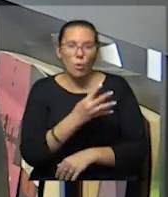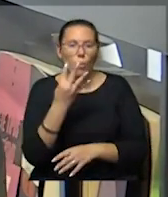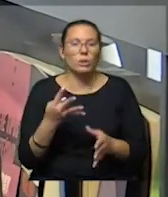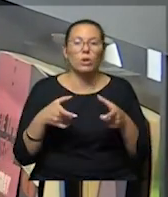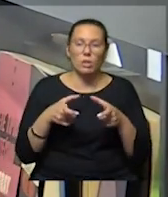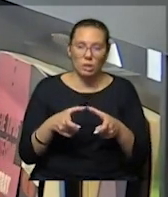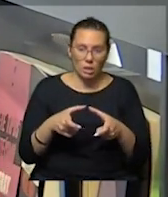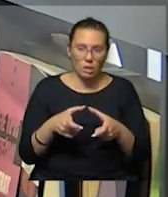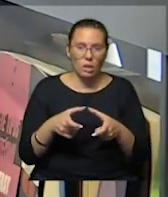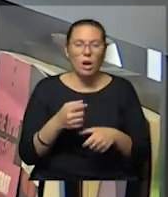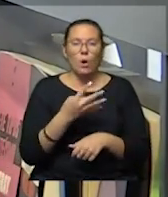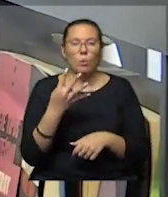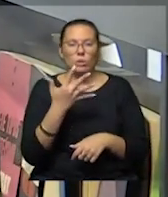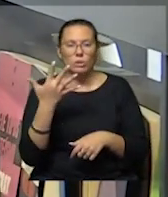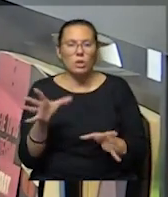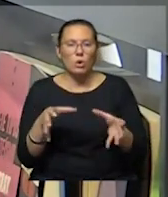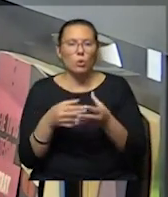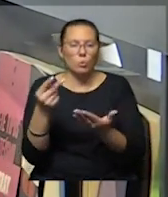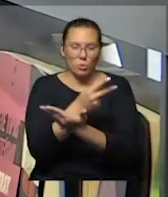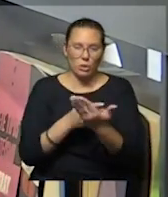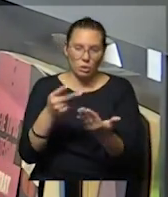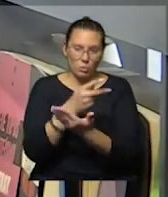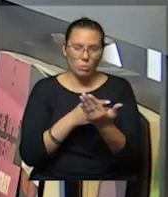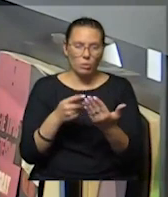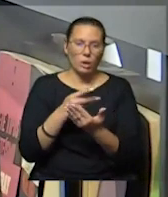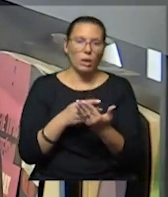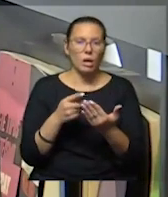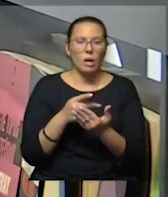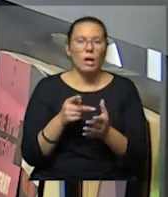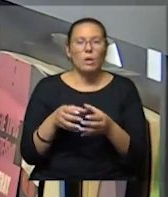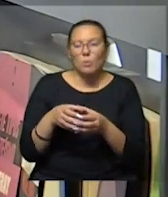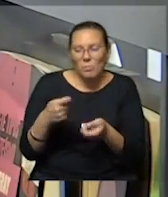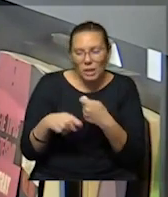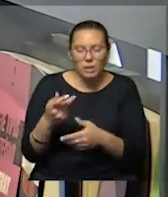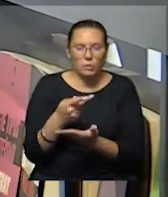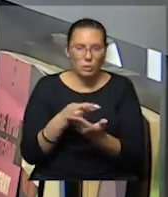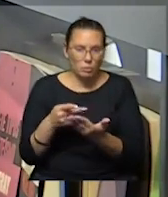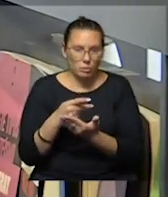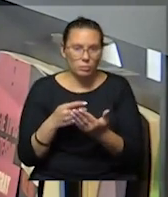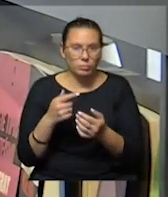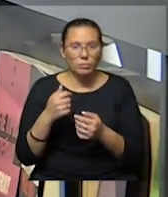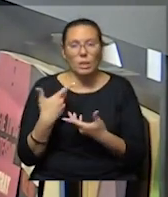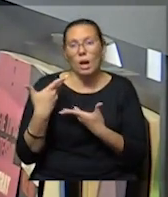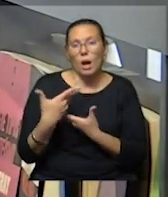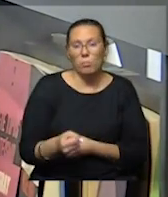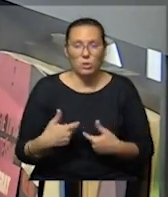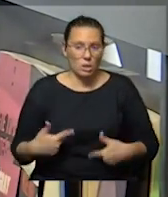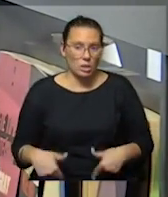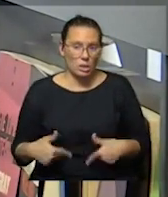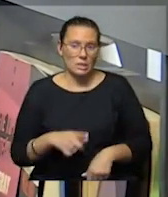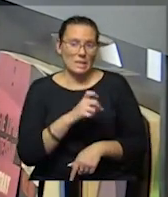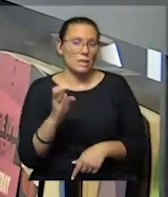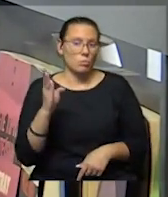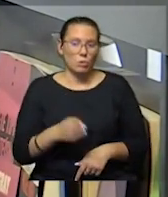disqueras cuatro o cinco grupos de ilustradores mercadito de ilustración y y bueno el apoyo de la independencia 100%